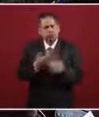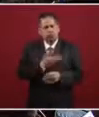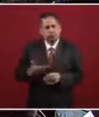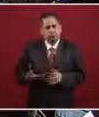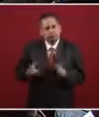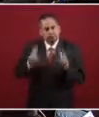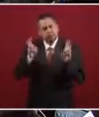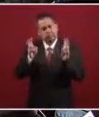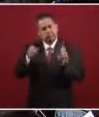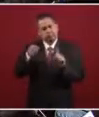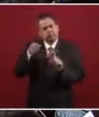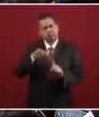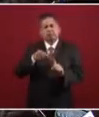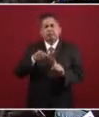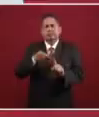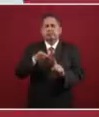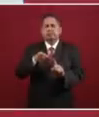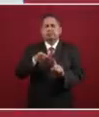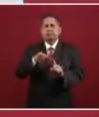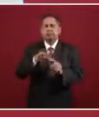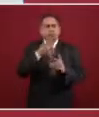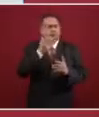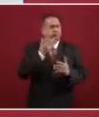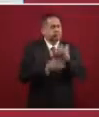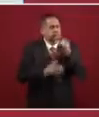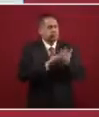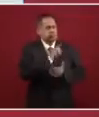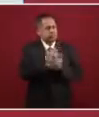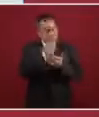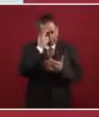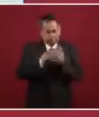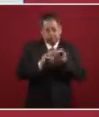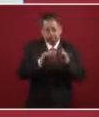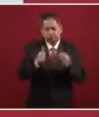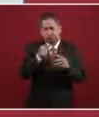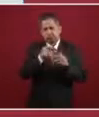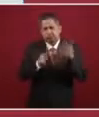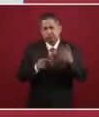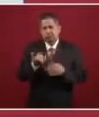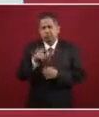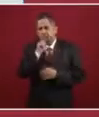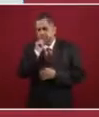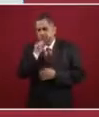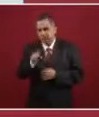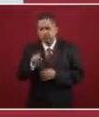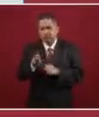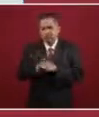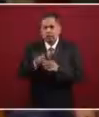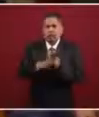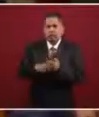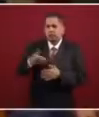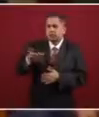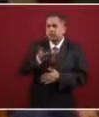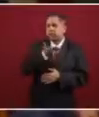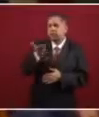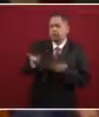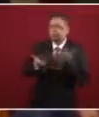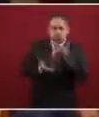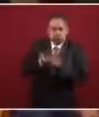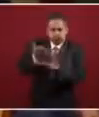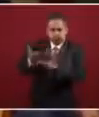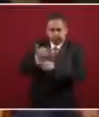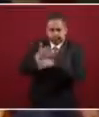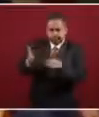pudiera precisamente violar la ley de transparencia y otras que comenté. Y también el caso de muchas peticiones de información, presidente,